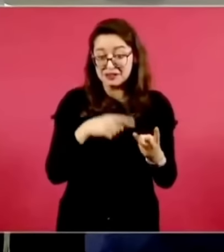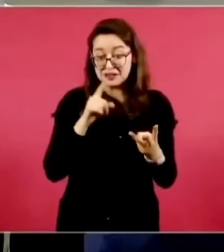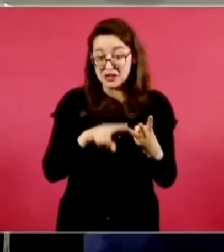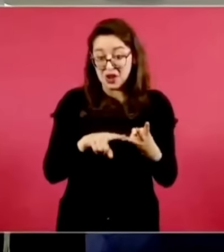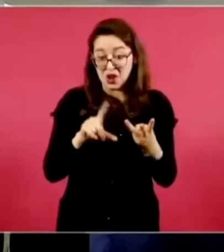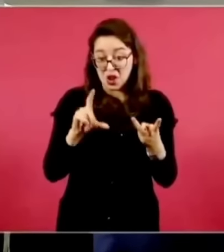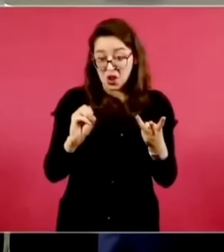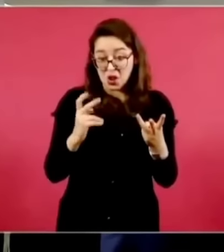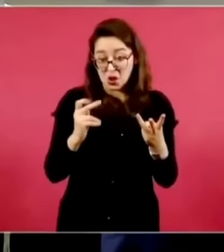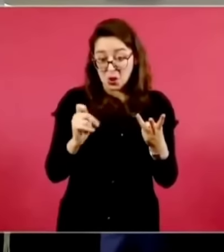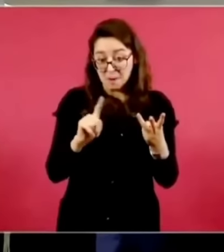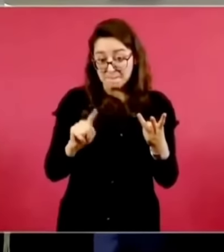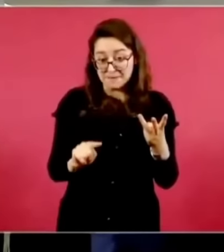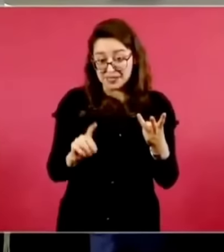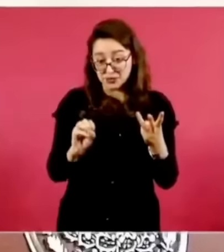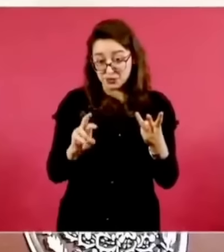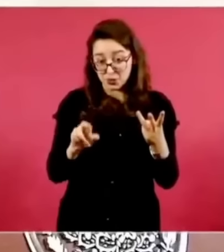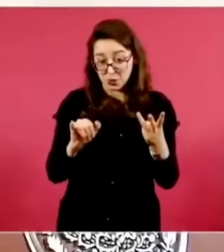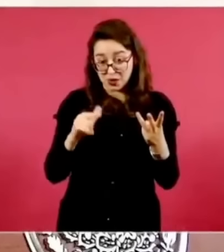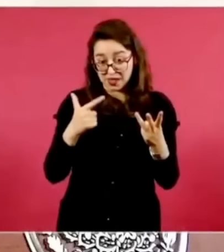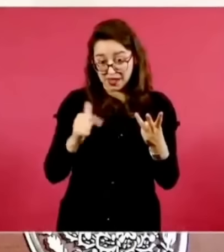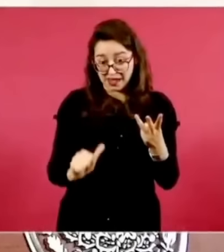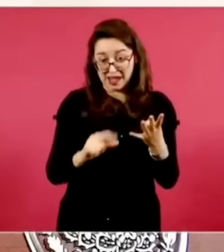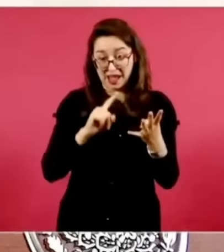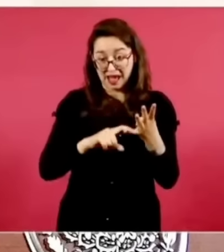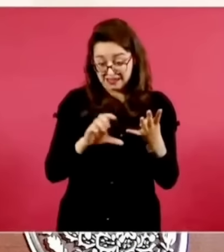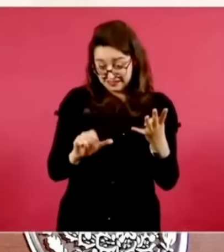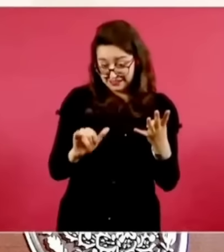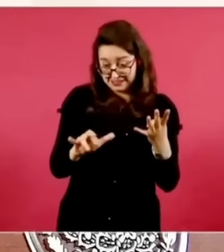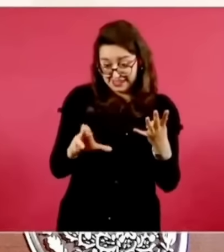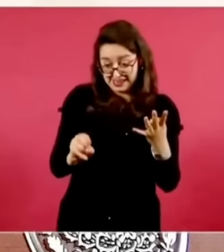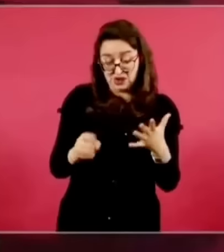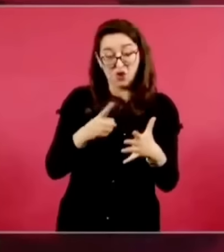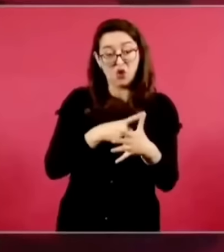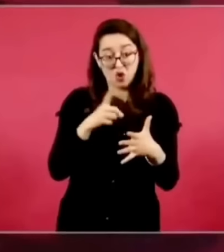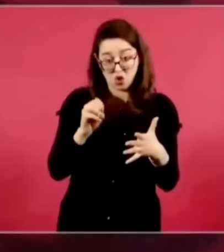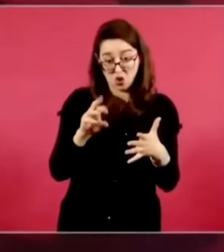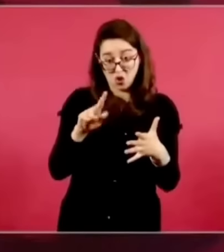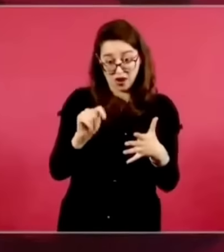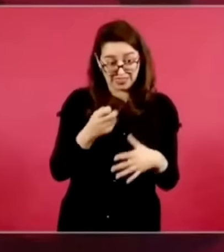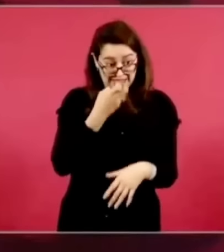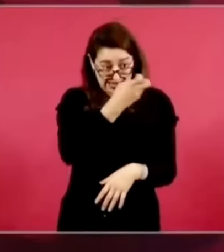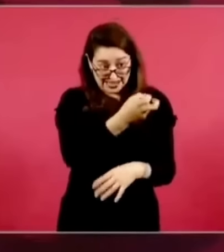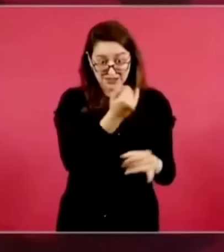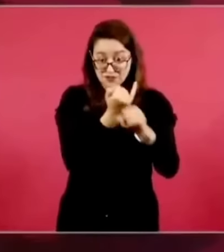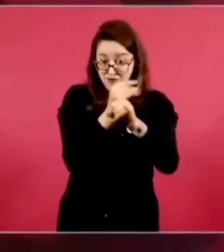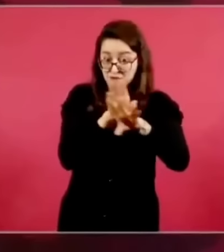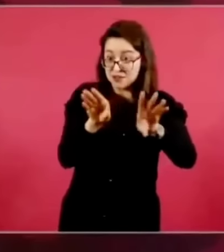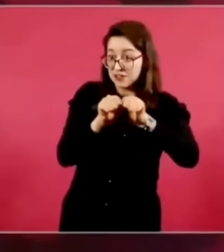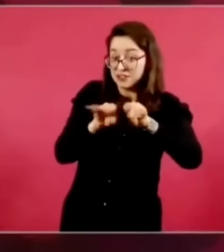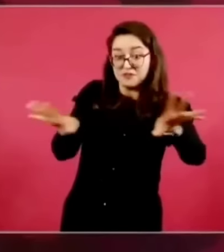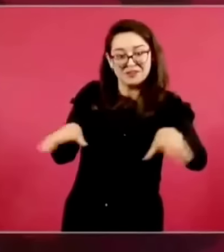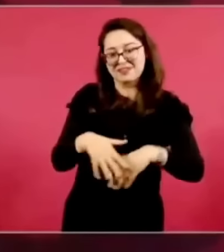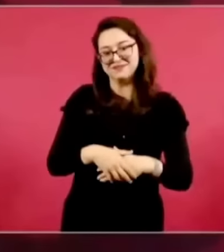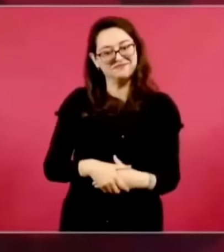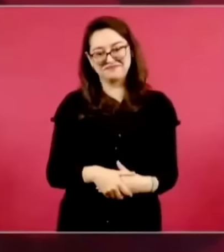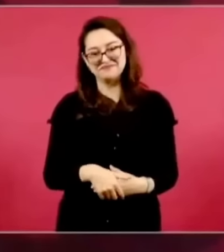López driga o Ciro o Loret no